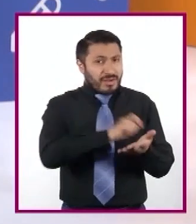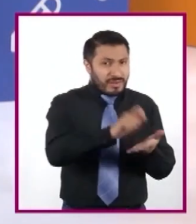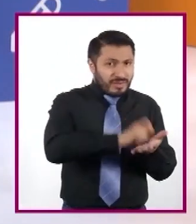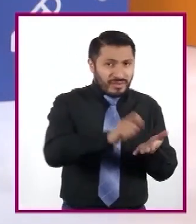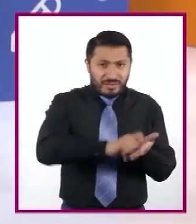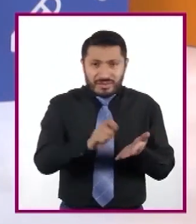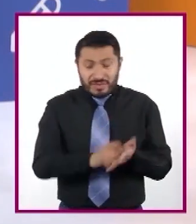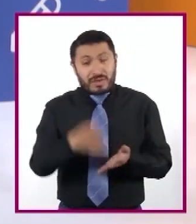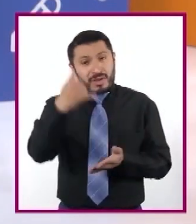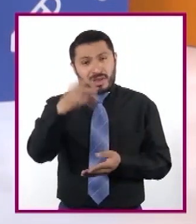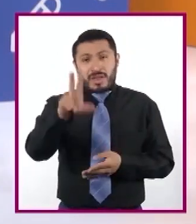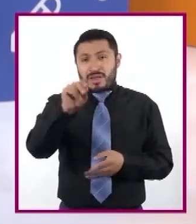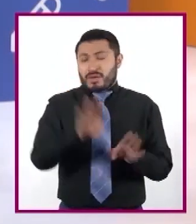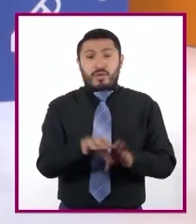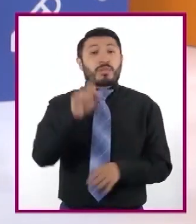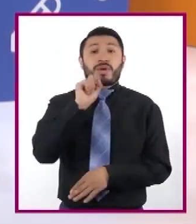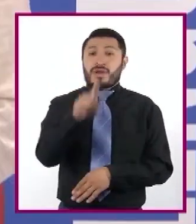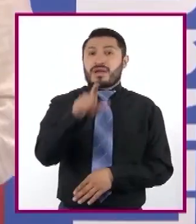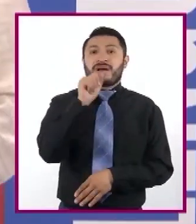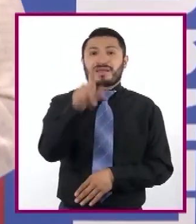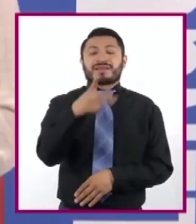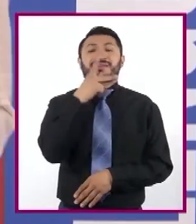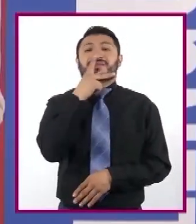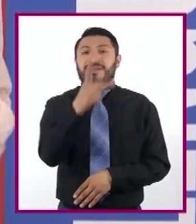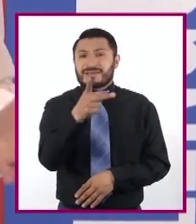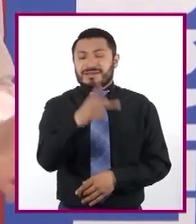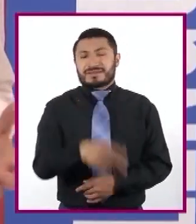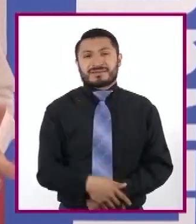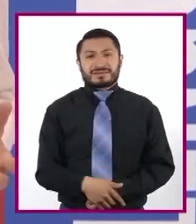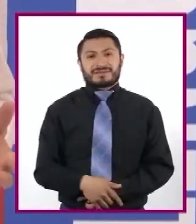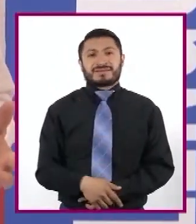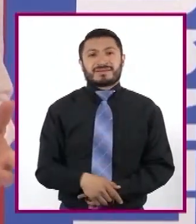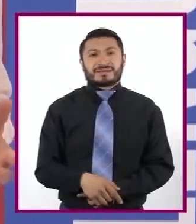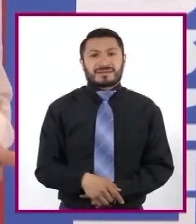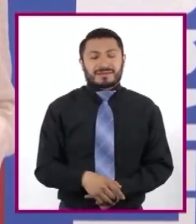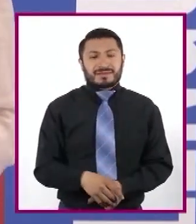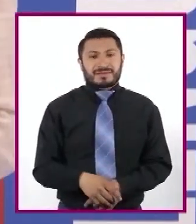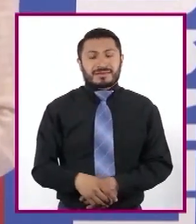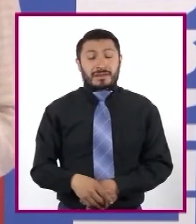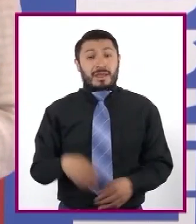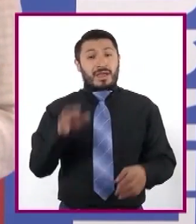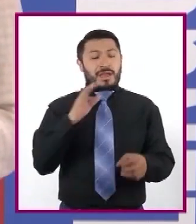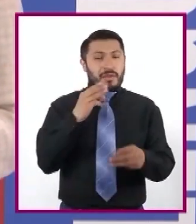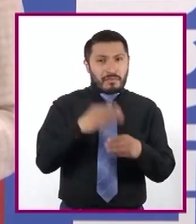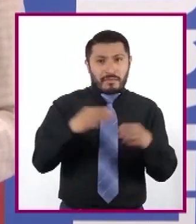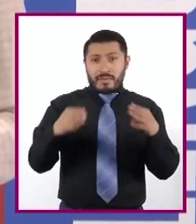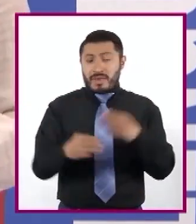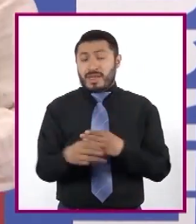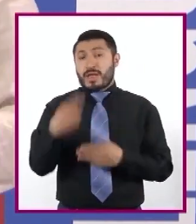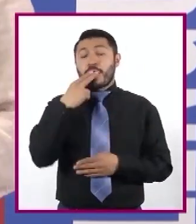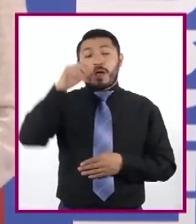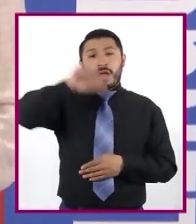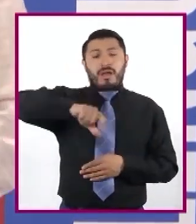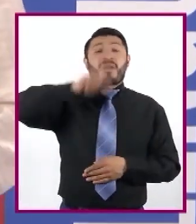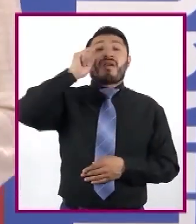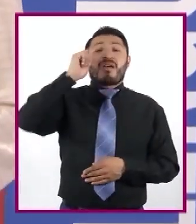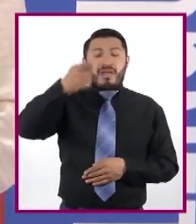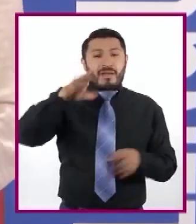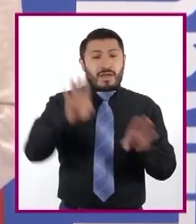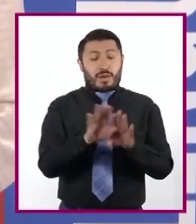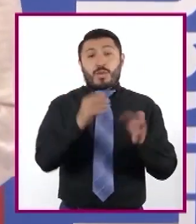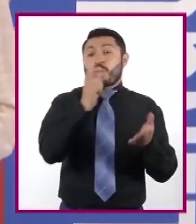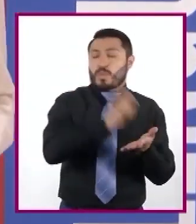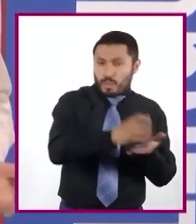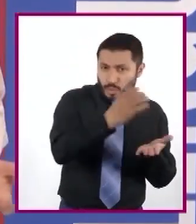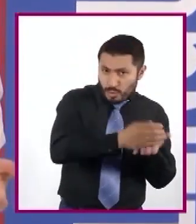así un uso repetitivo de las palabras. Los materiales que vamos a utilizar durante esta sesión son la libreta de